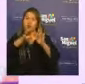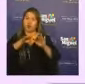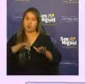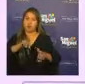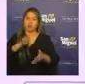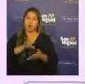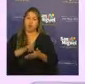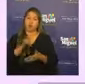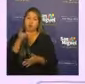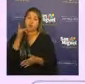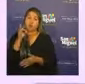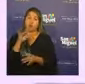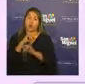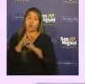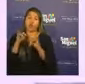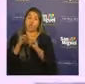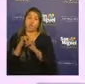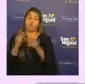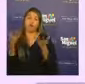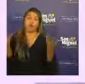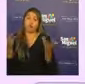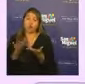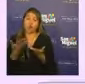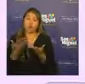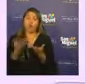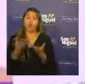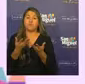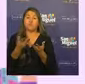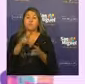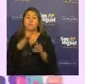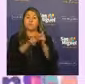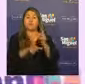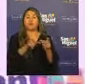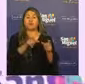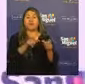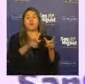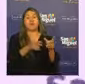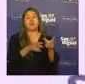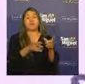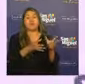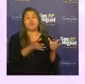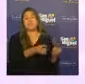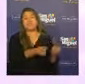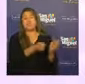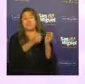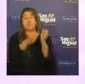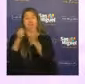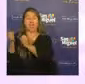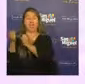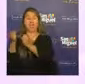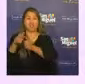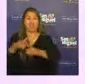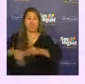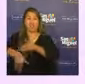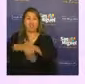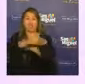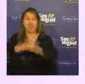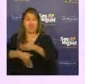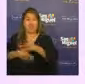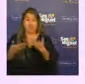forma de poder generar este retiro, que permanentemente ya no